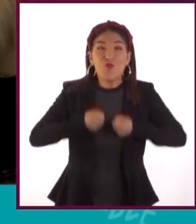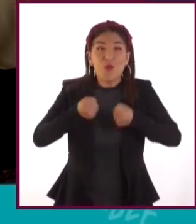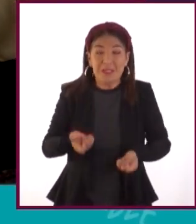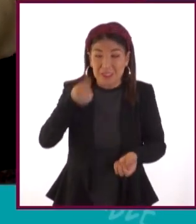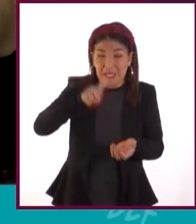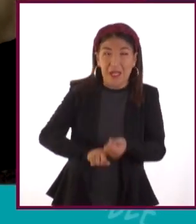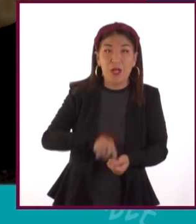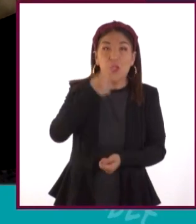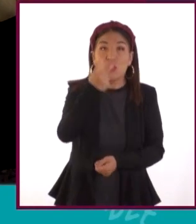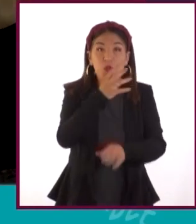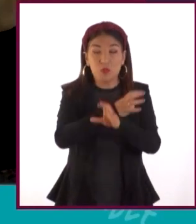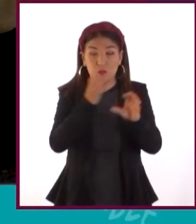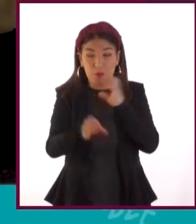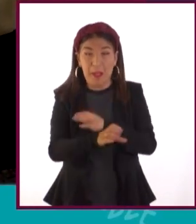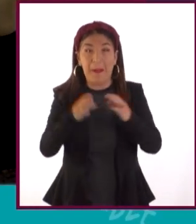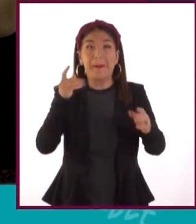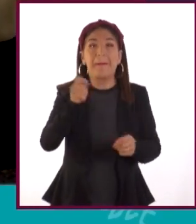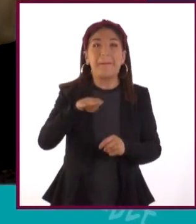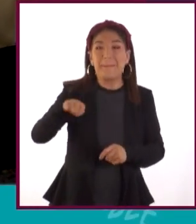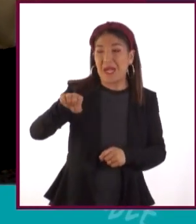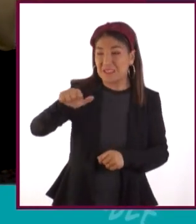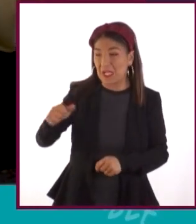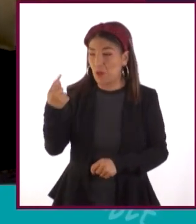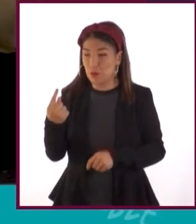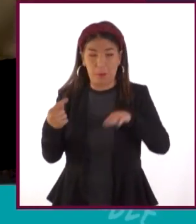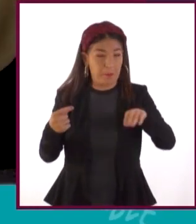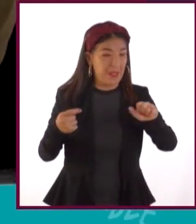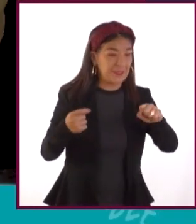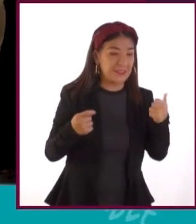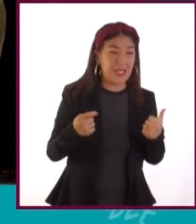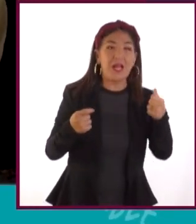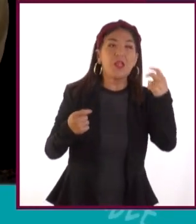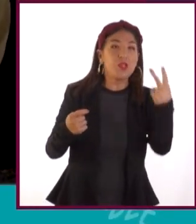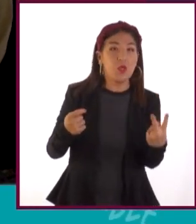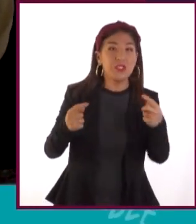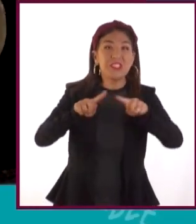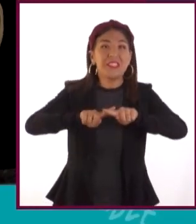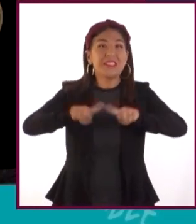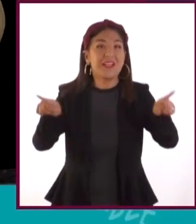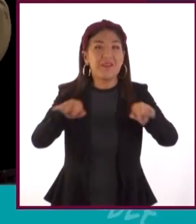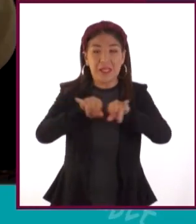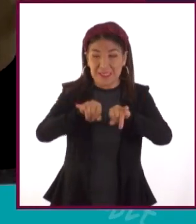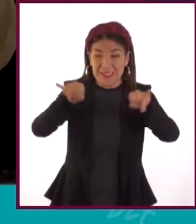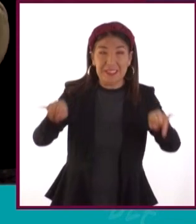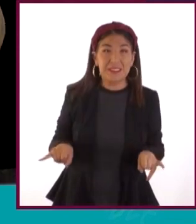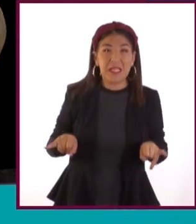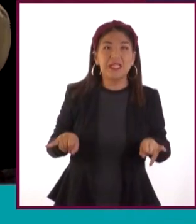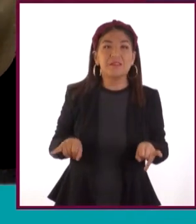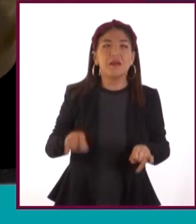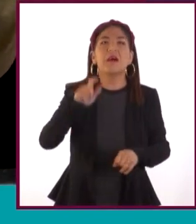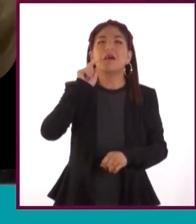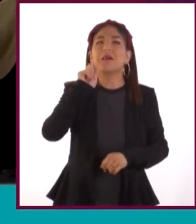gravitación universal es que se puede calcular el peso de una masa a una altura distinta a la superficie de la